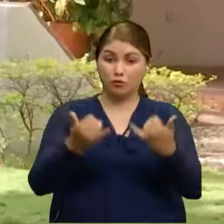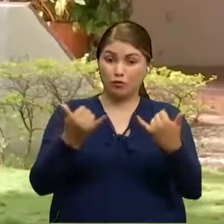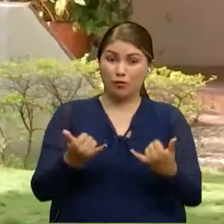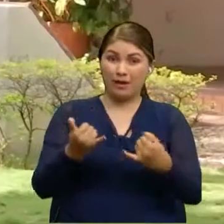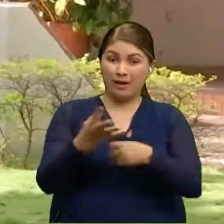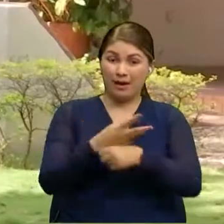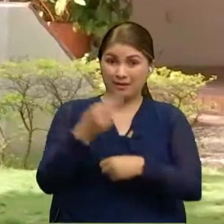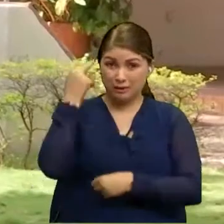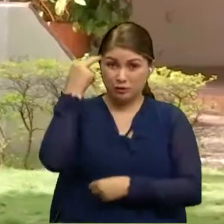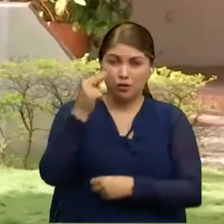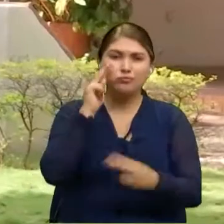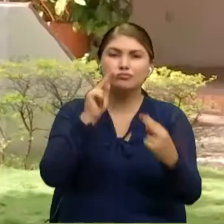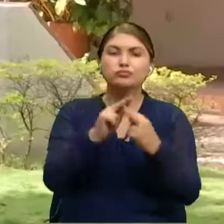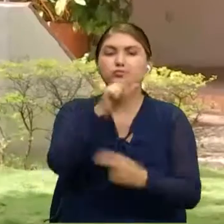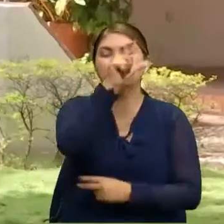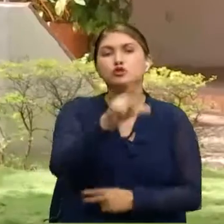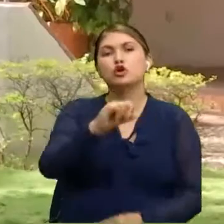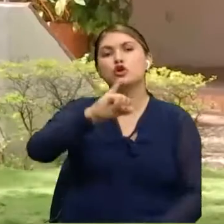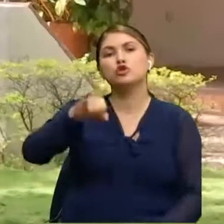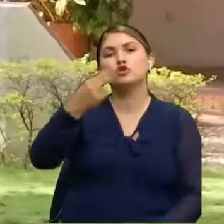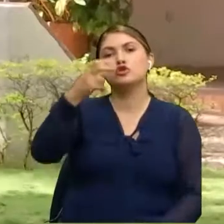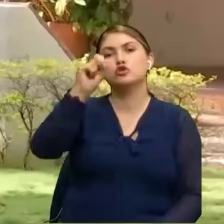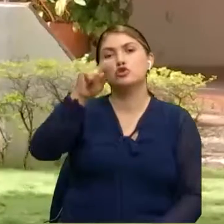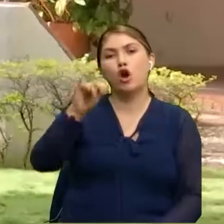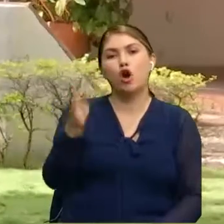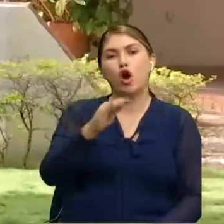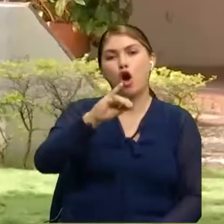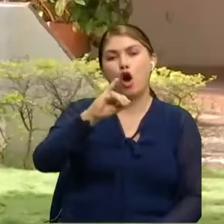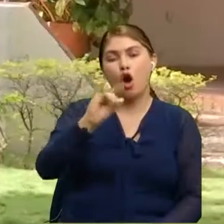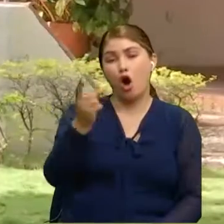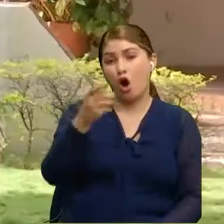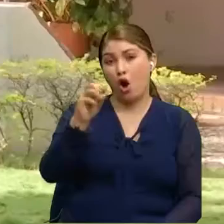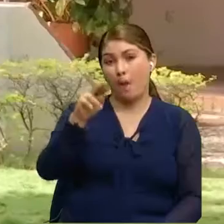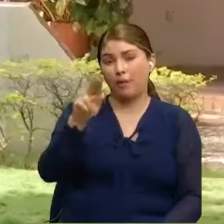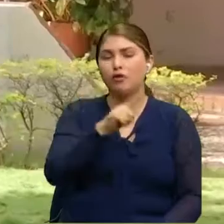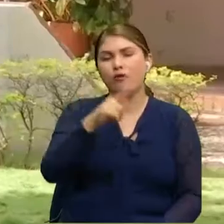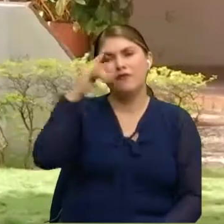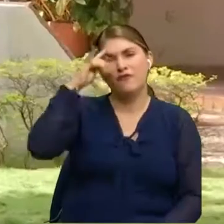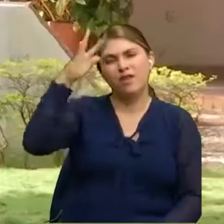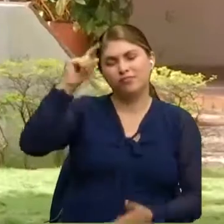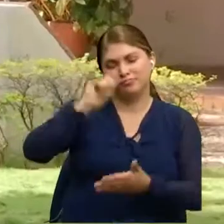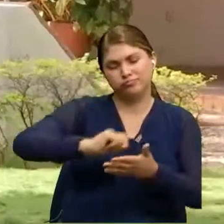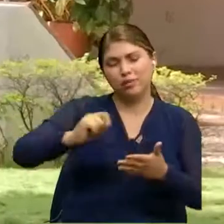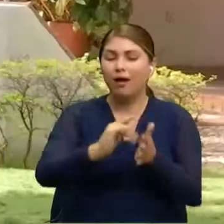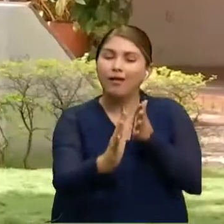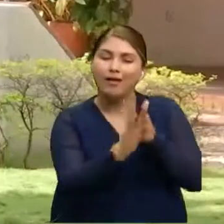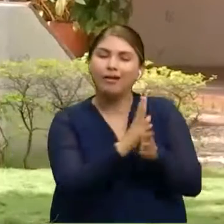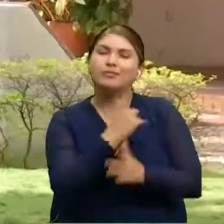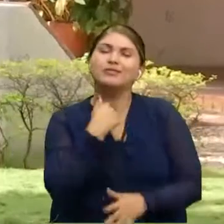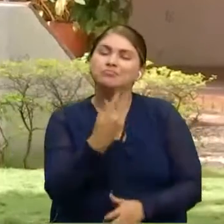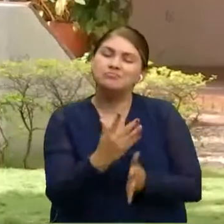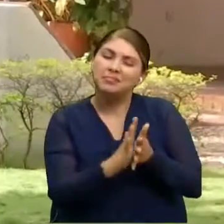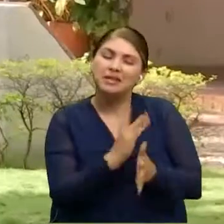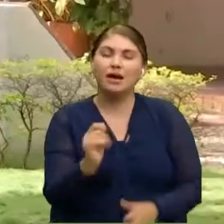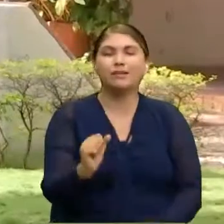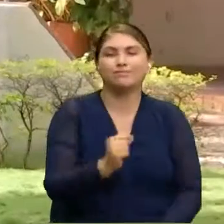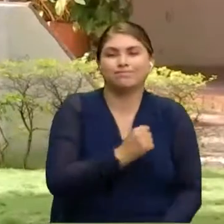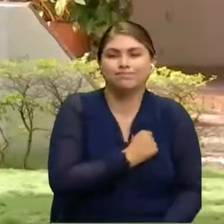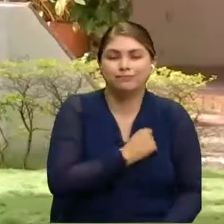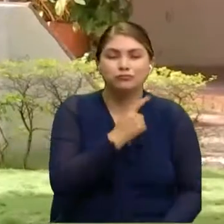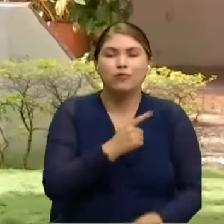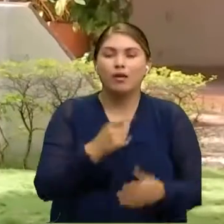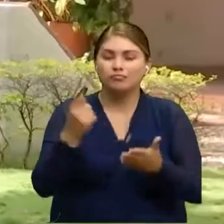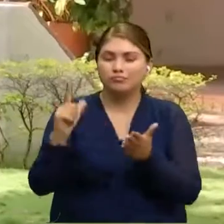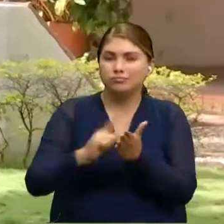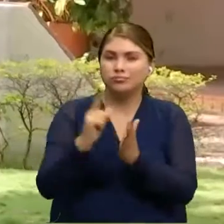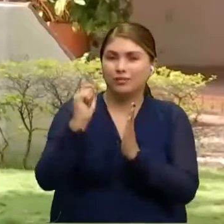Hoy en El Arte y su Historia conoceremos a John Gómez, un filósofo y escritor que hoy nos cuenta qué es eso que realmente le apasiona y también nos cuenta acerca de sus